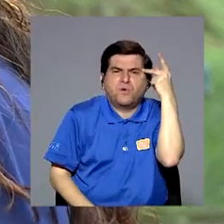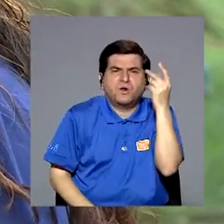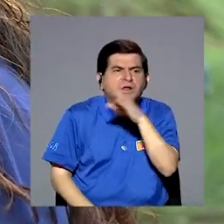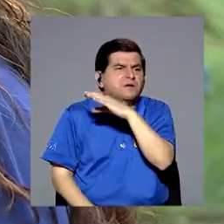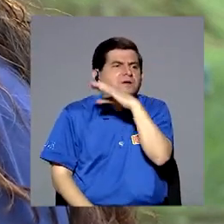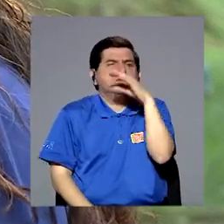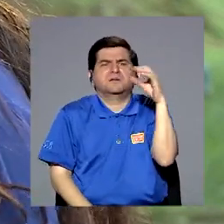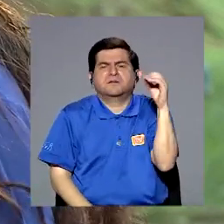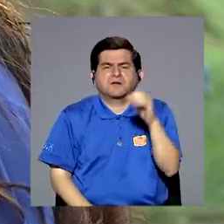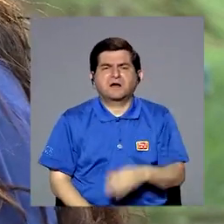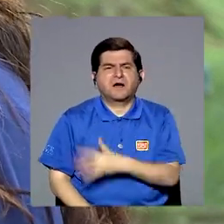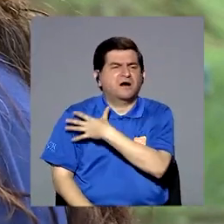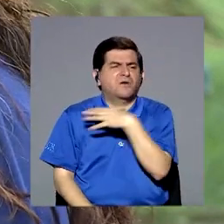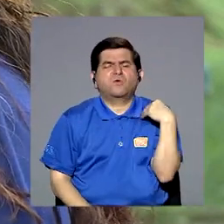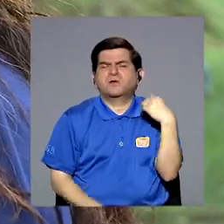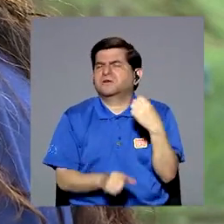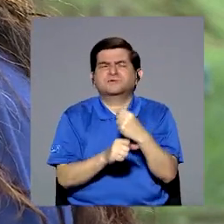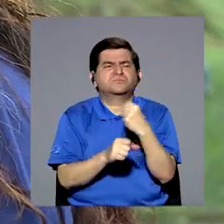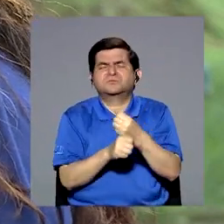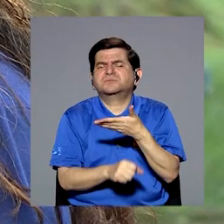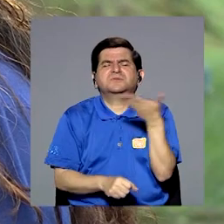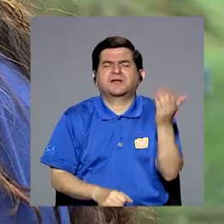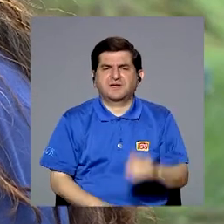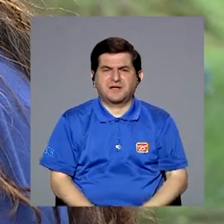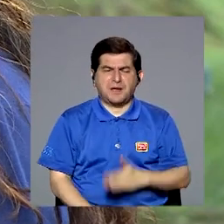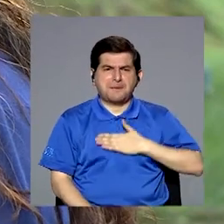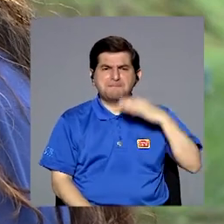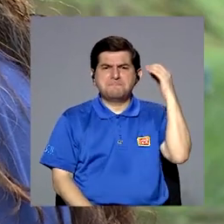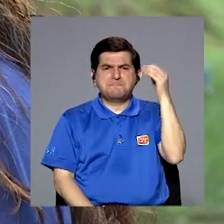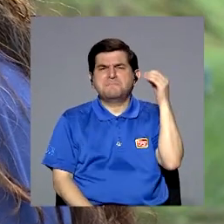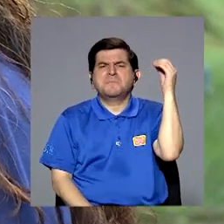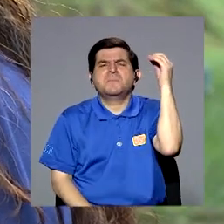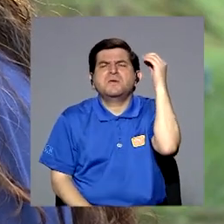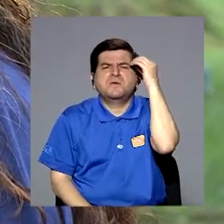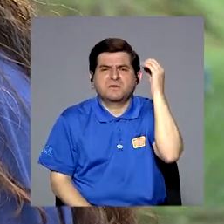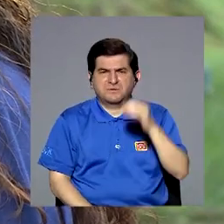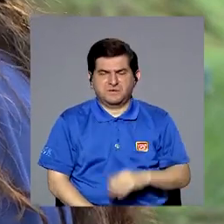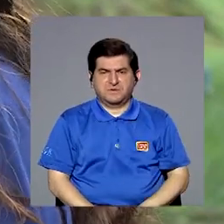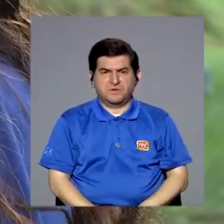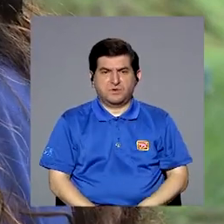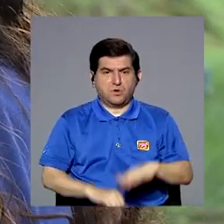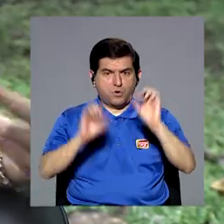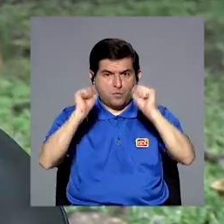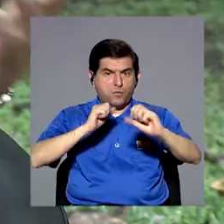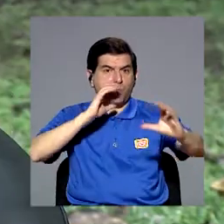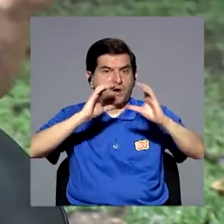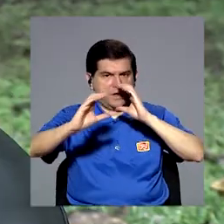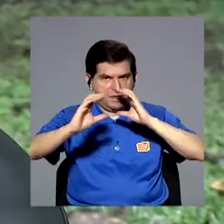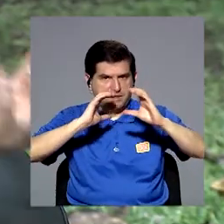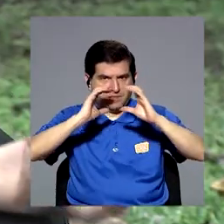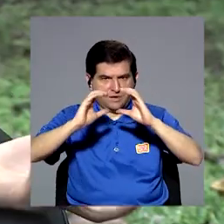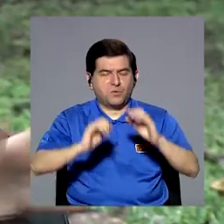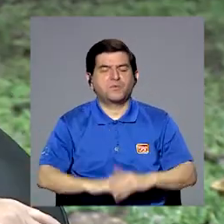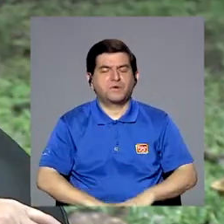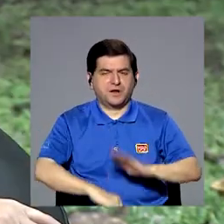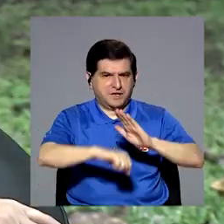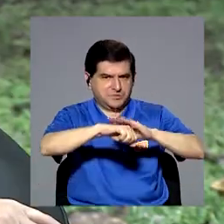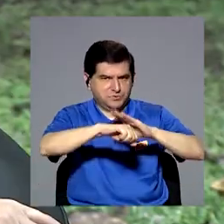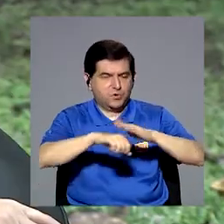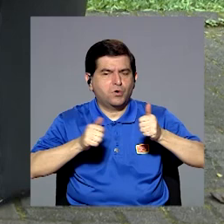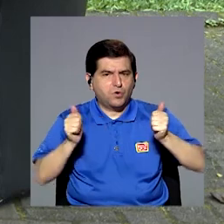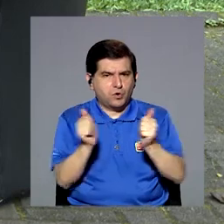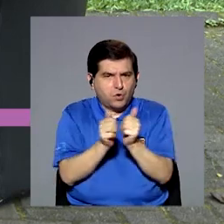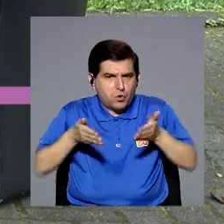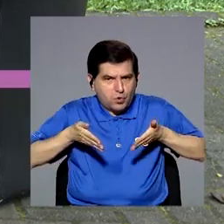cuáles son los intereses, qué les gusta hacer, cuáles son mis opiniones. Eso se le puede dar la comunicación con sus mismos